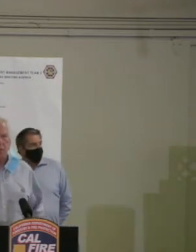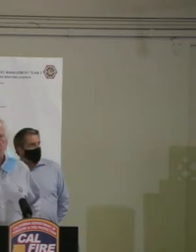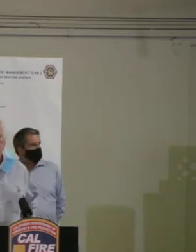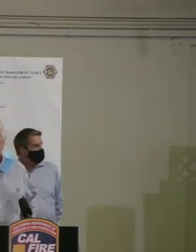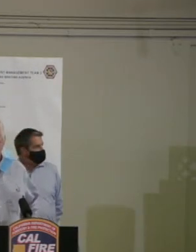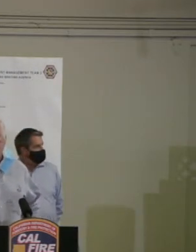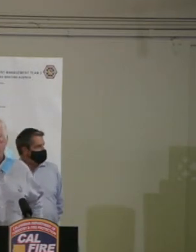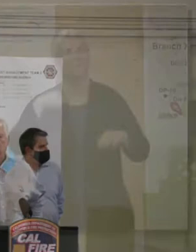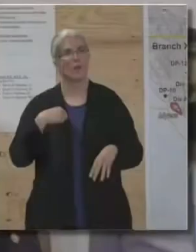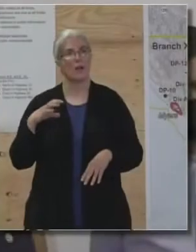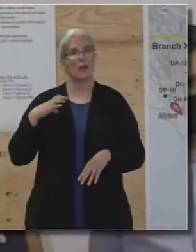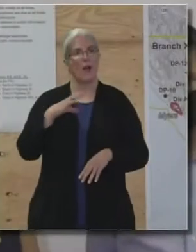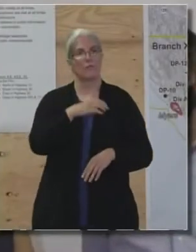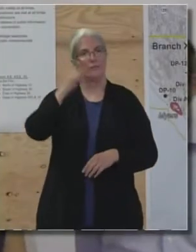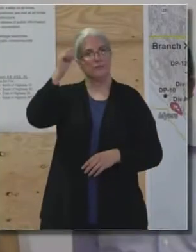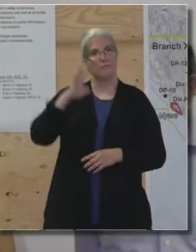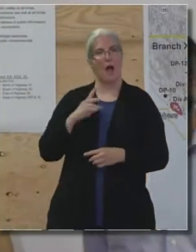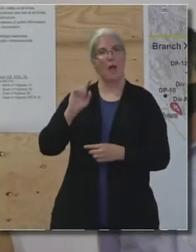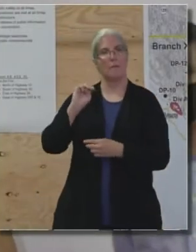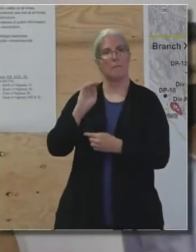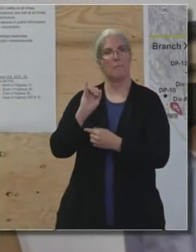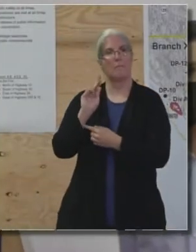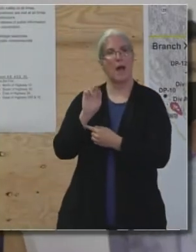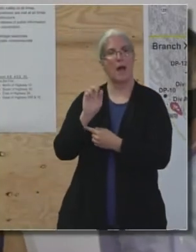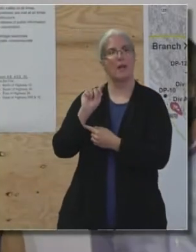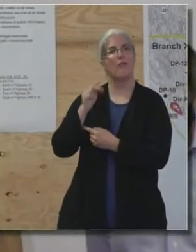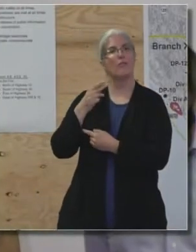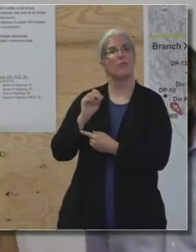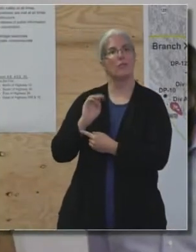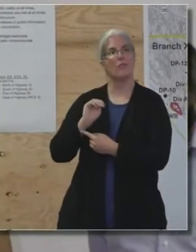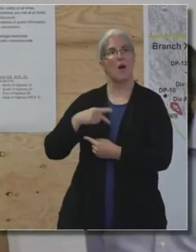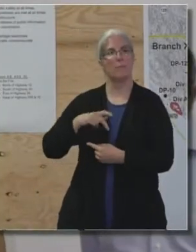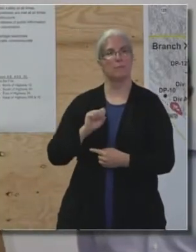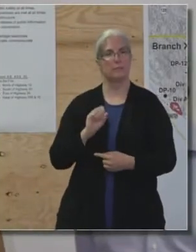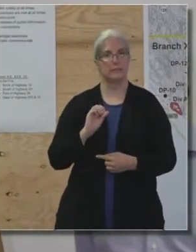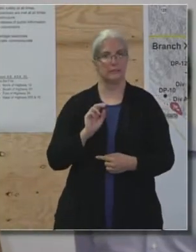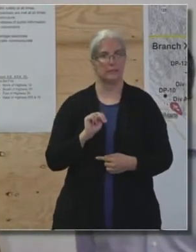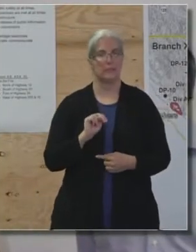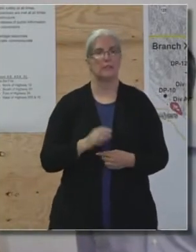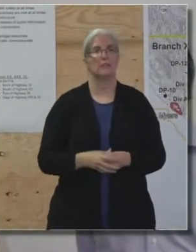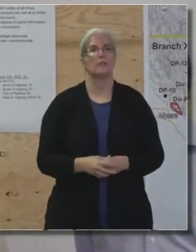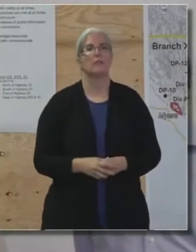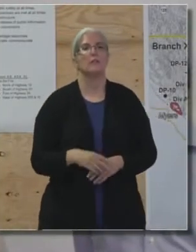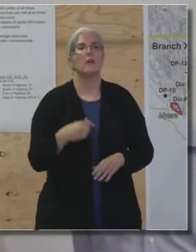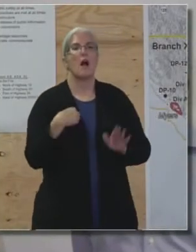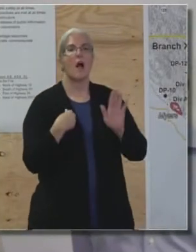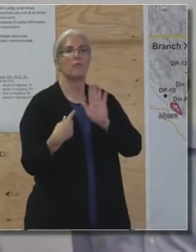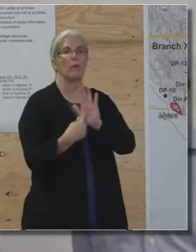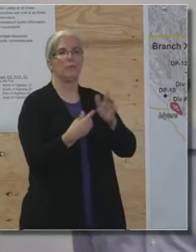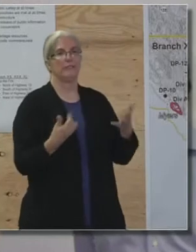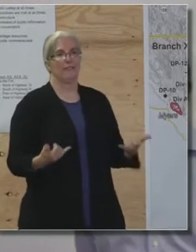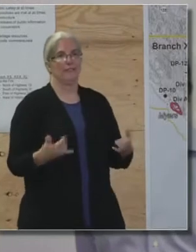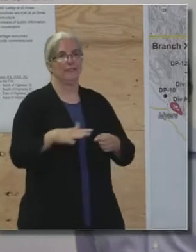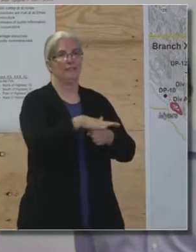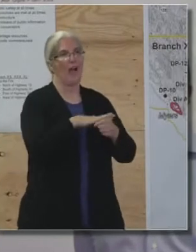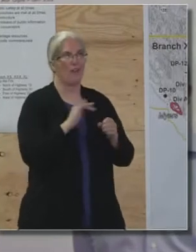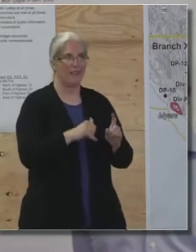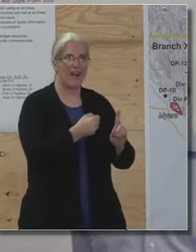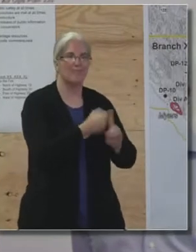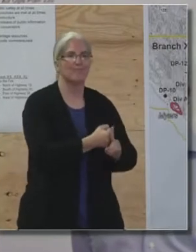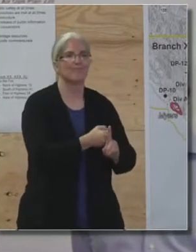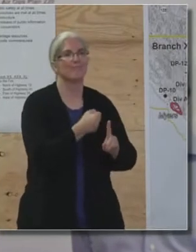soy el congresista mike pence en represento el área impactada por el incendio quiero dar gracias a todas las